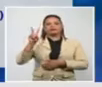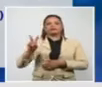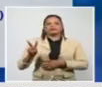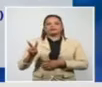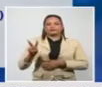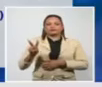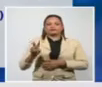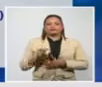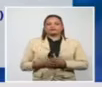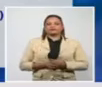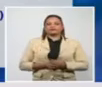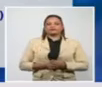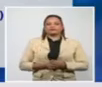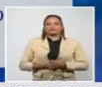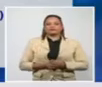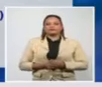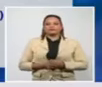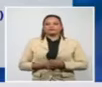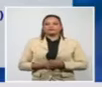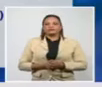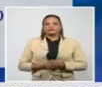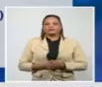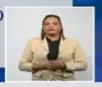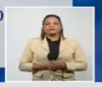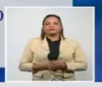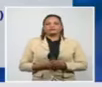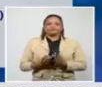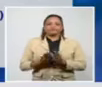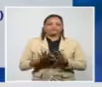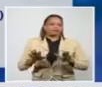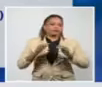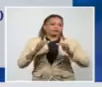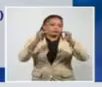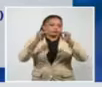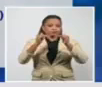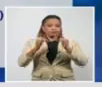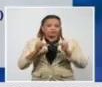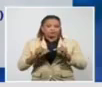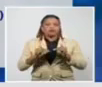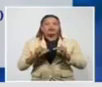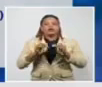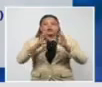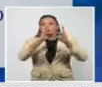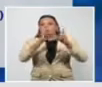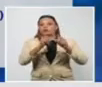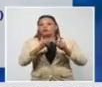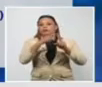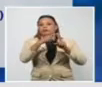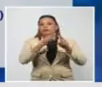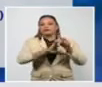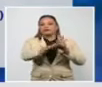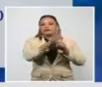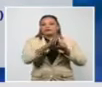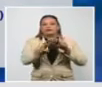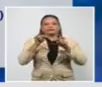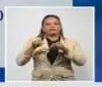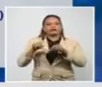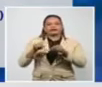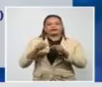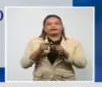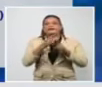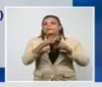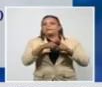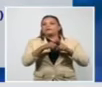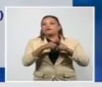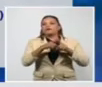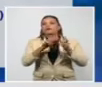Espíritus 2. Esta es la distribución del número de casos confirmados ayer por territorio,